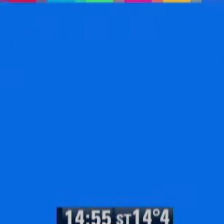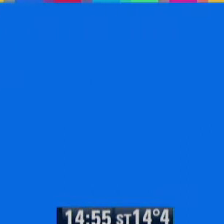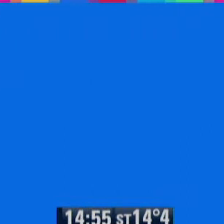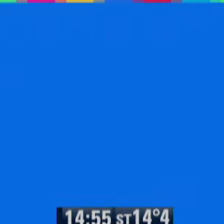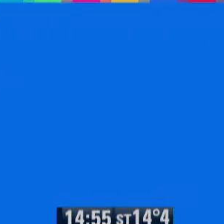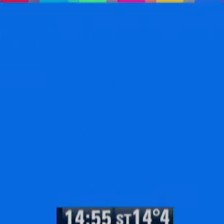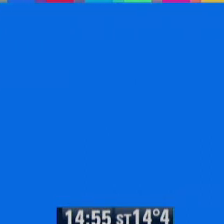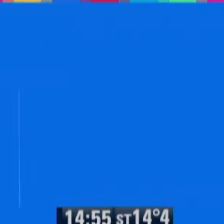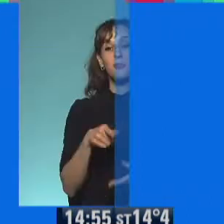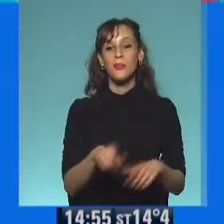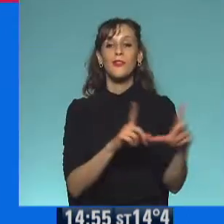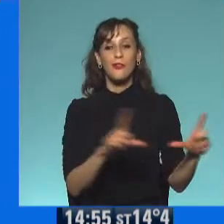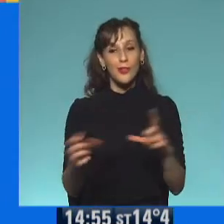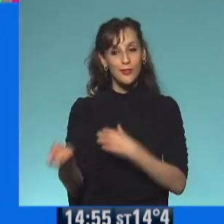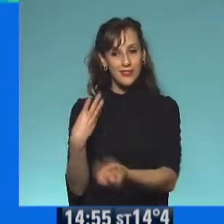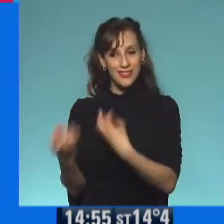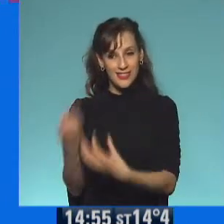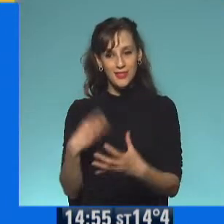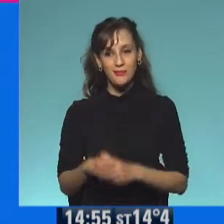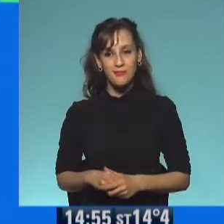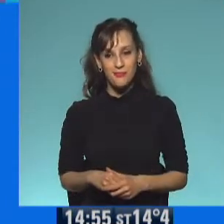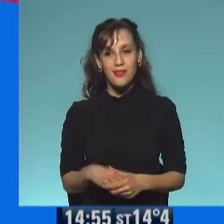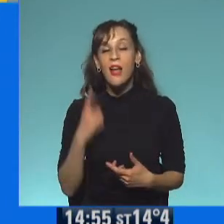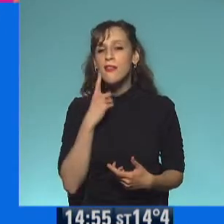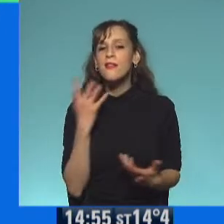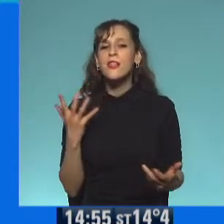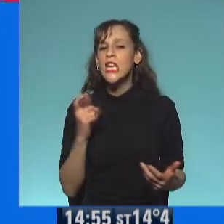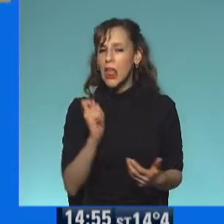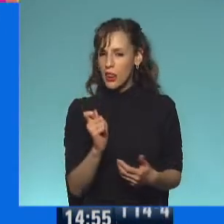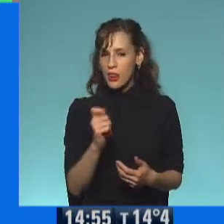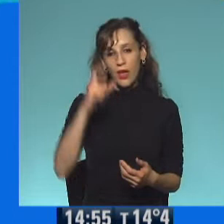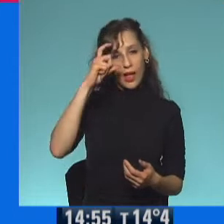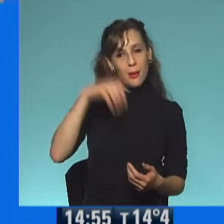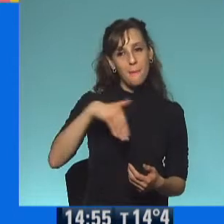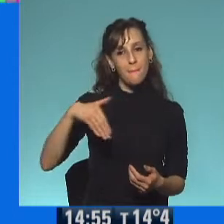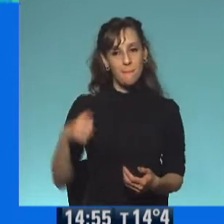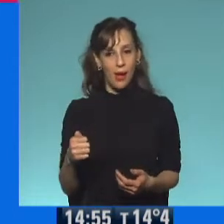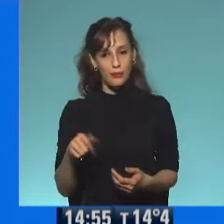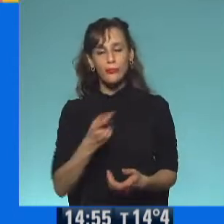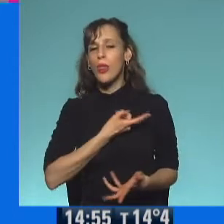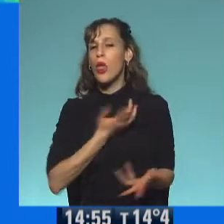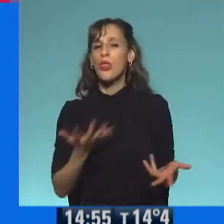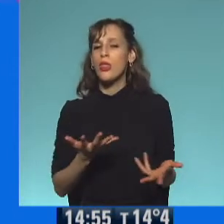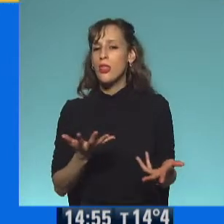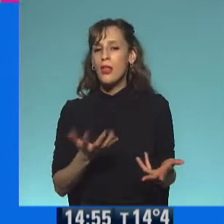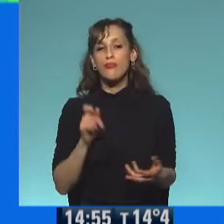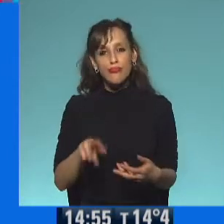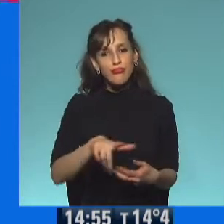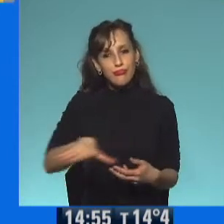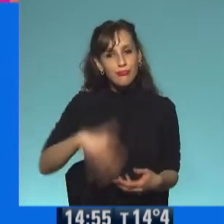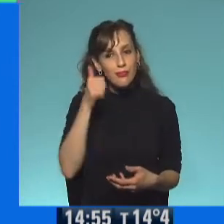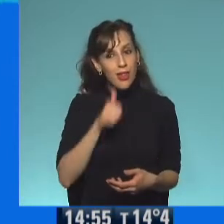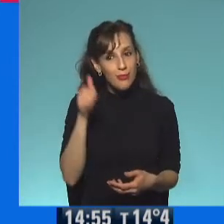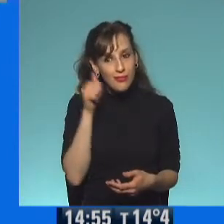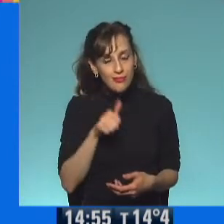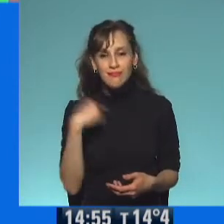y sigue llegando la foto estaremos ahí de dónde llevar el plata y con